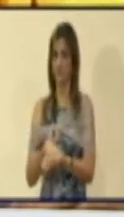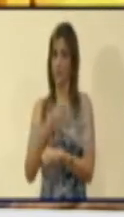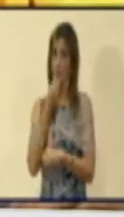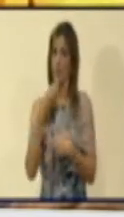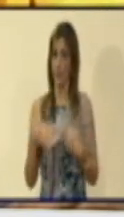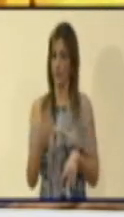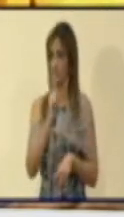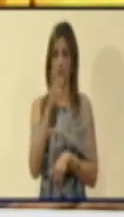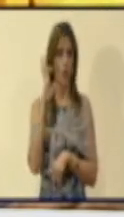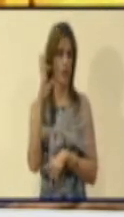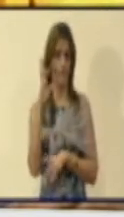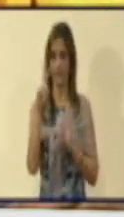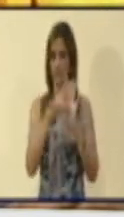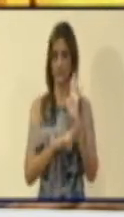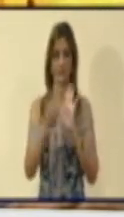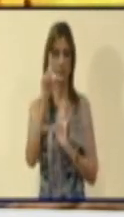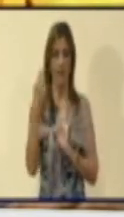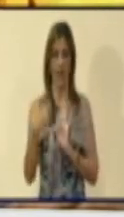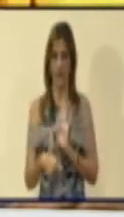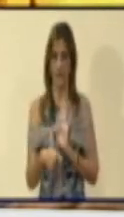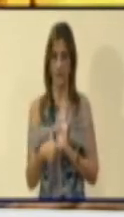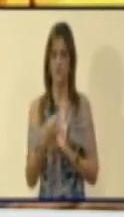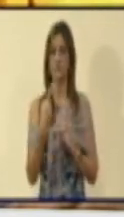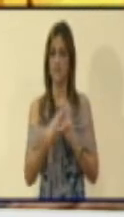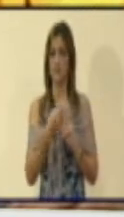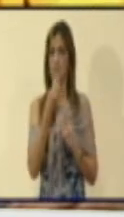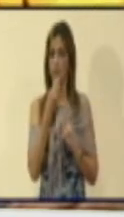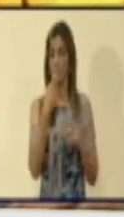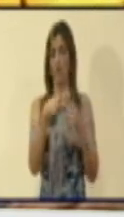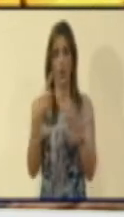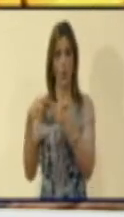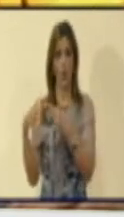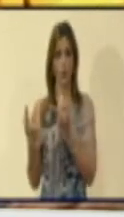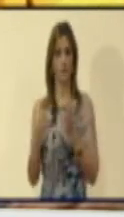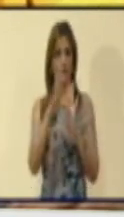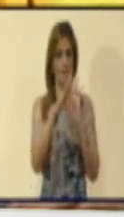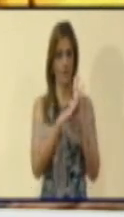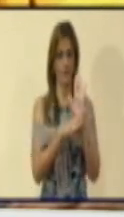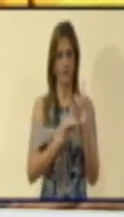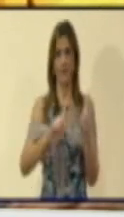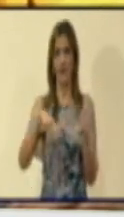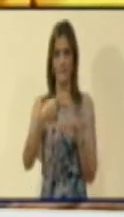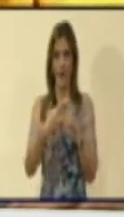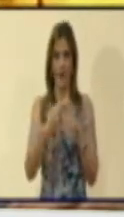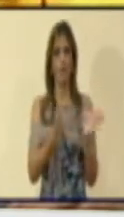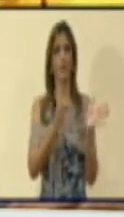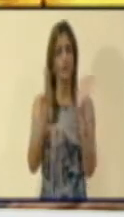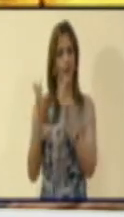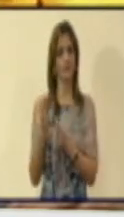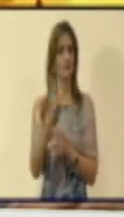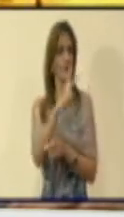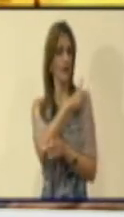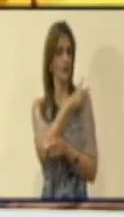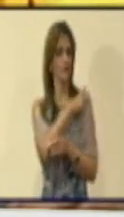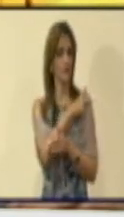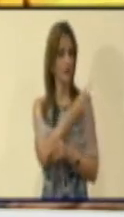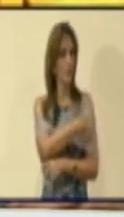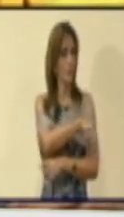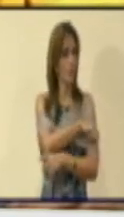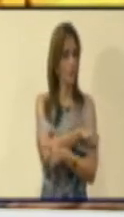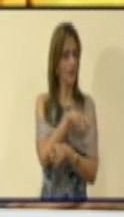Y puede traer aparejado también una serie de conductas vinculadas al enfrentamiento que hay por parte de las autoridades públicas que tienen también una